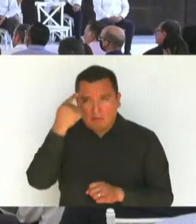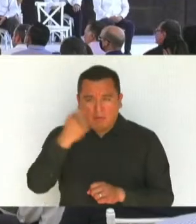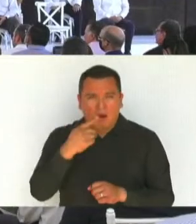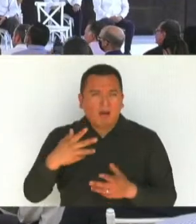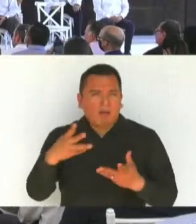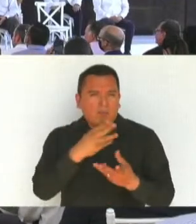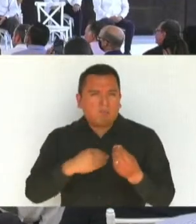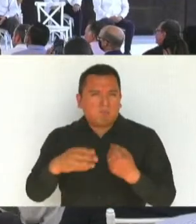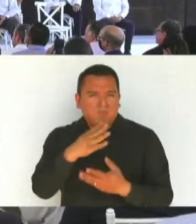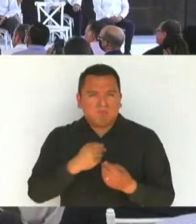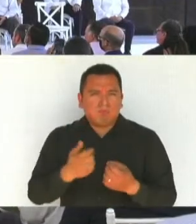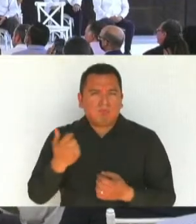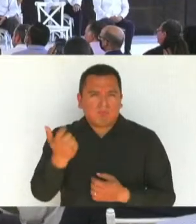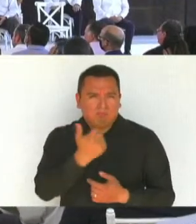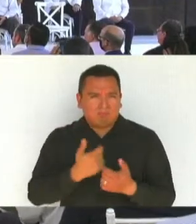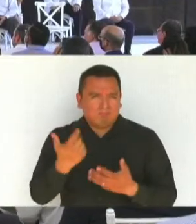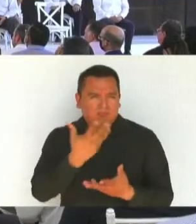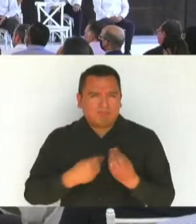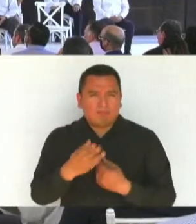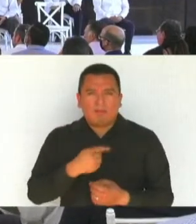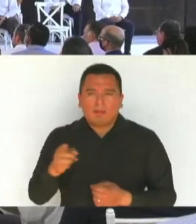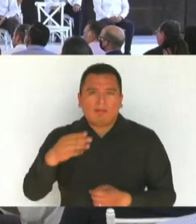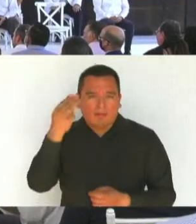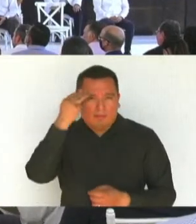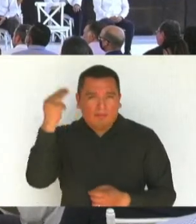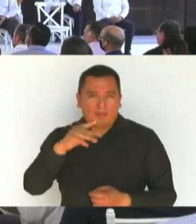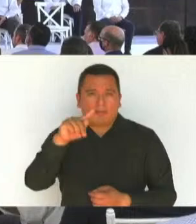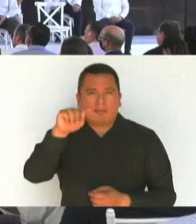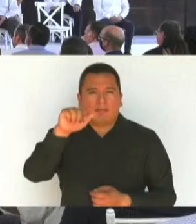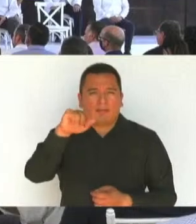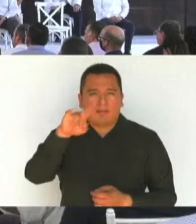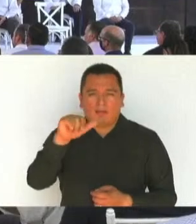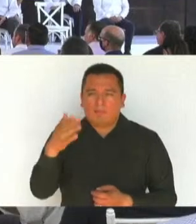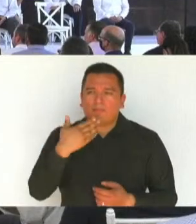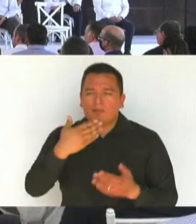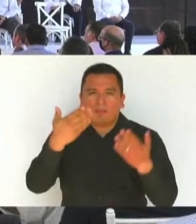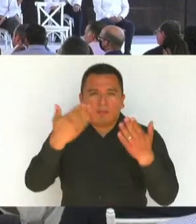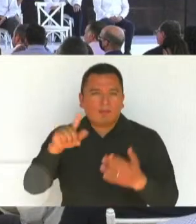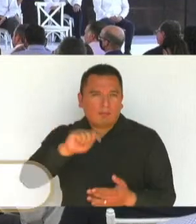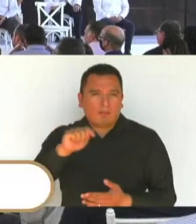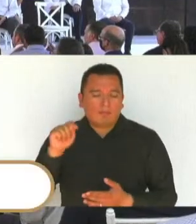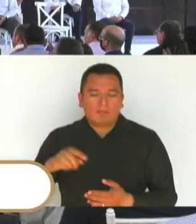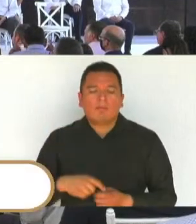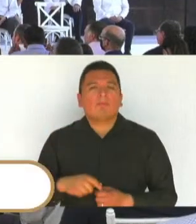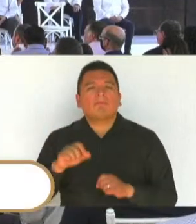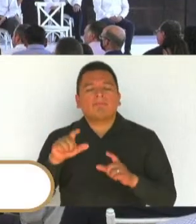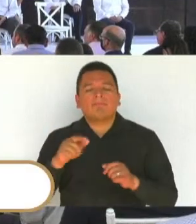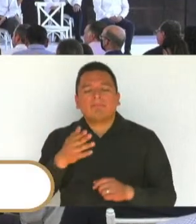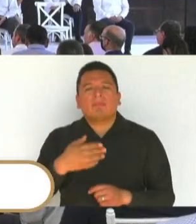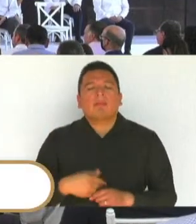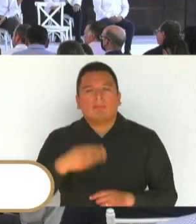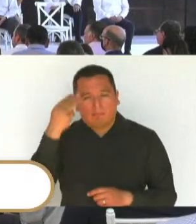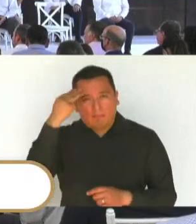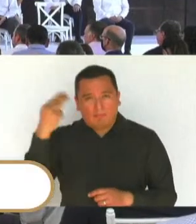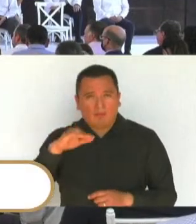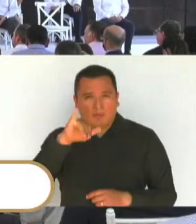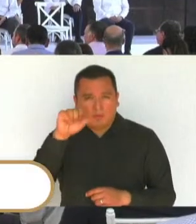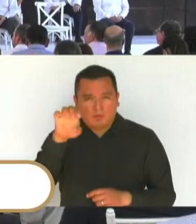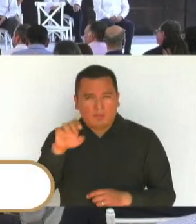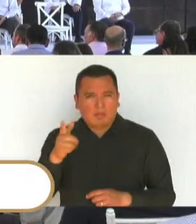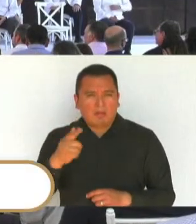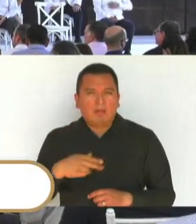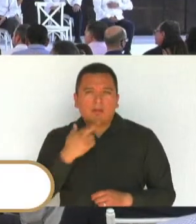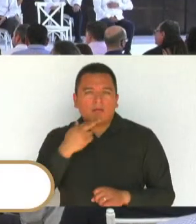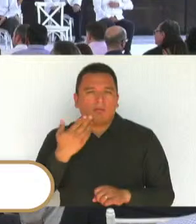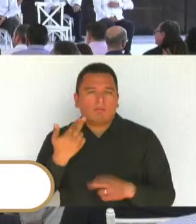Economía, a la maestra Tatiana Cloutier, bienvenida a Torreón, igualmente al maestro José Abugaber, quien representa a